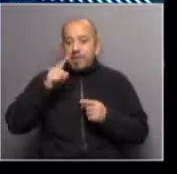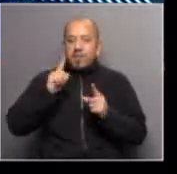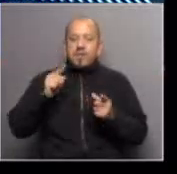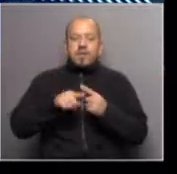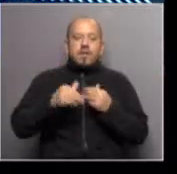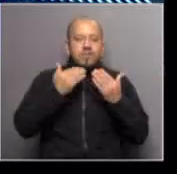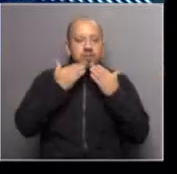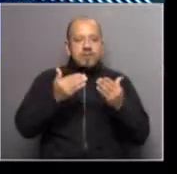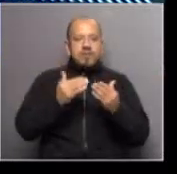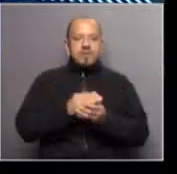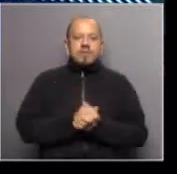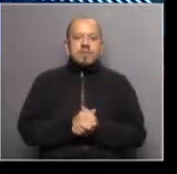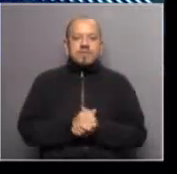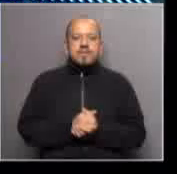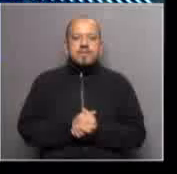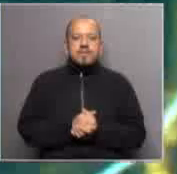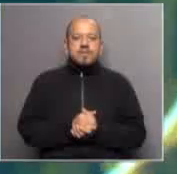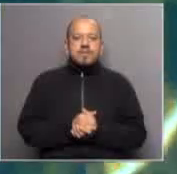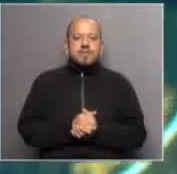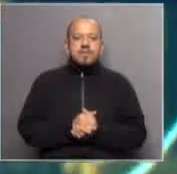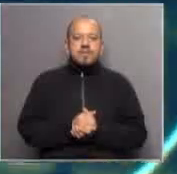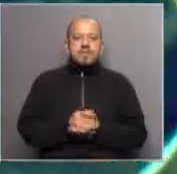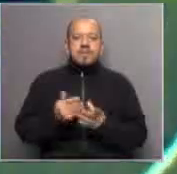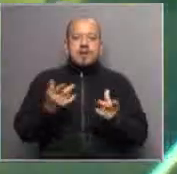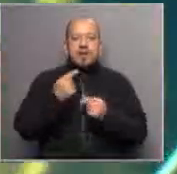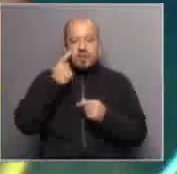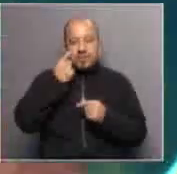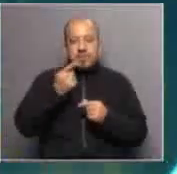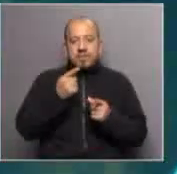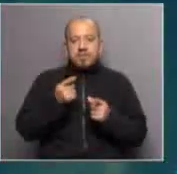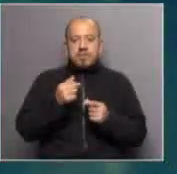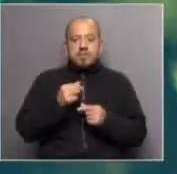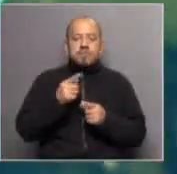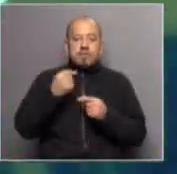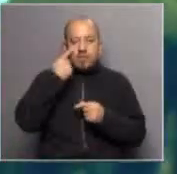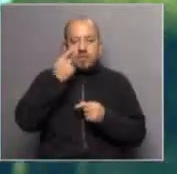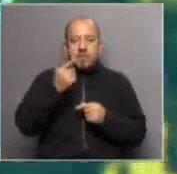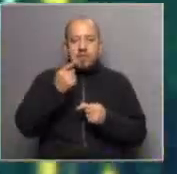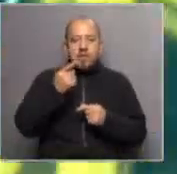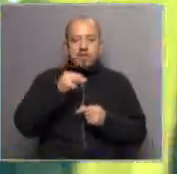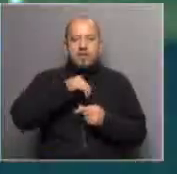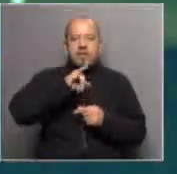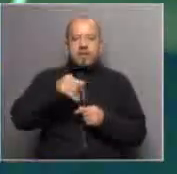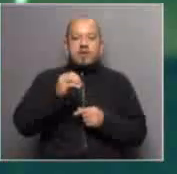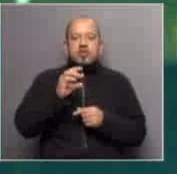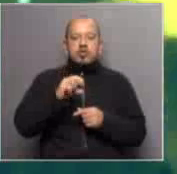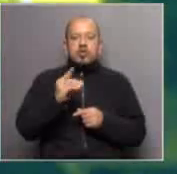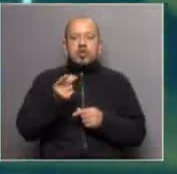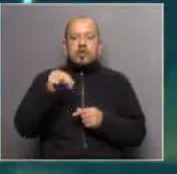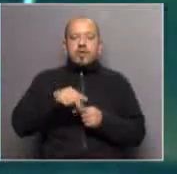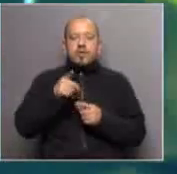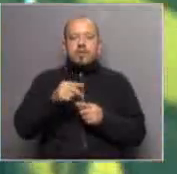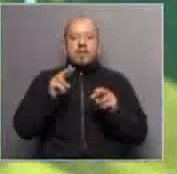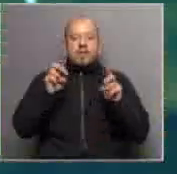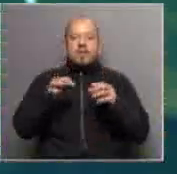muchísimas gracias. Gracias, te despido porque ahora nos vamos viendo, obviamente, el clip de Jordan, este gran tema